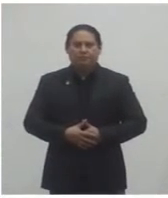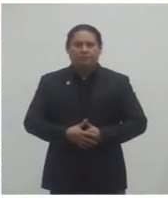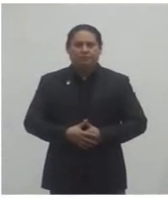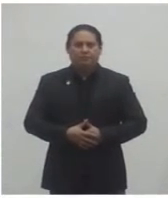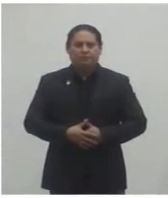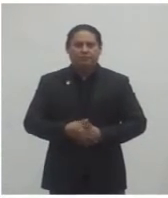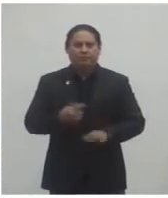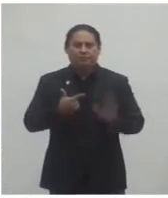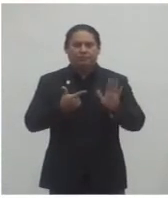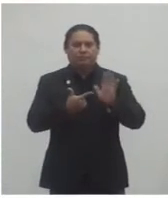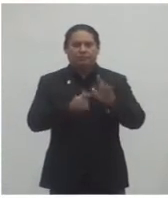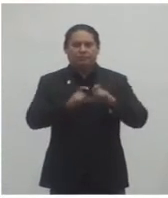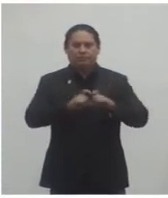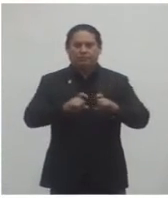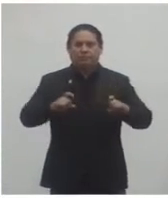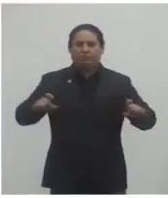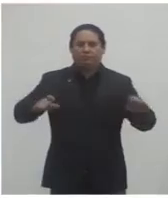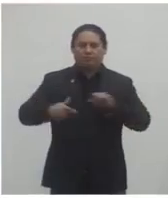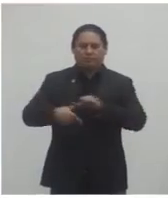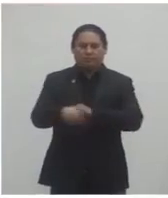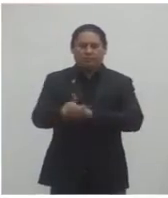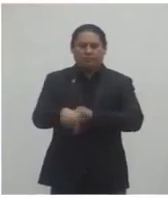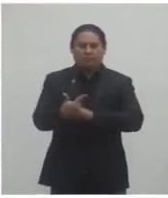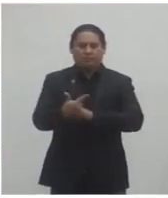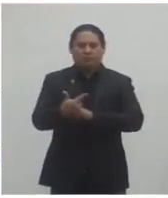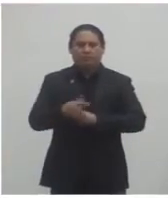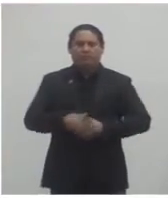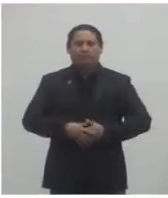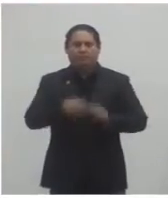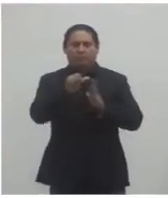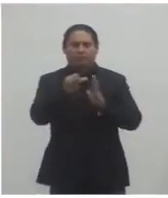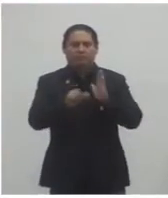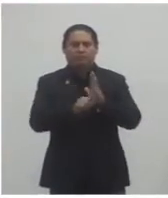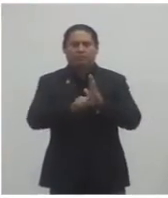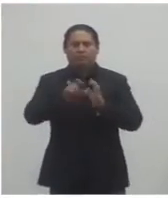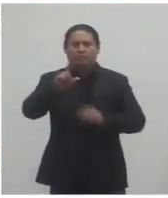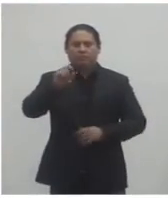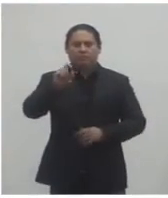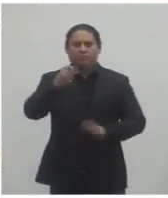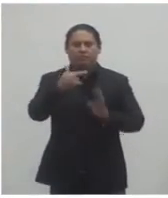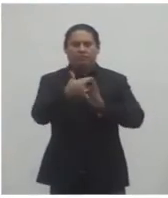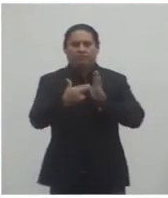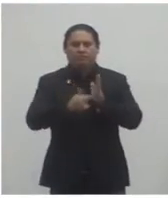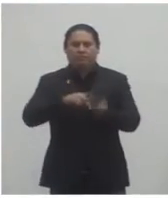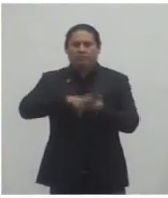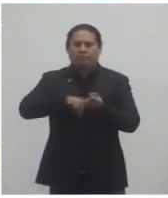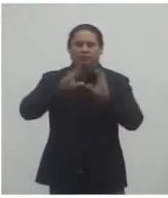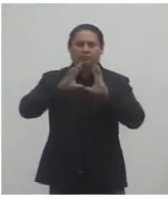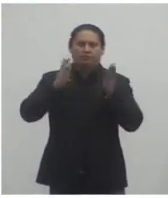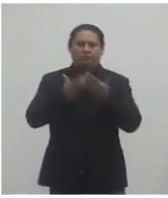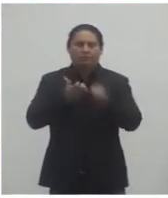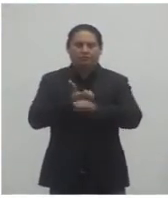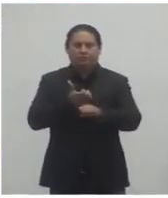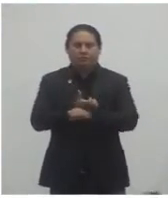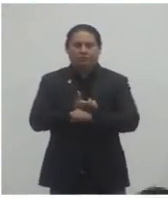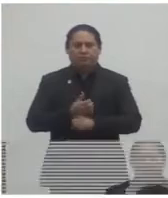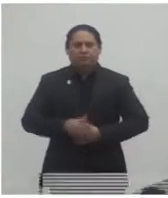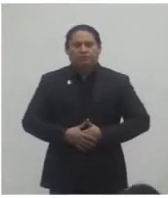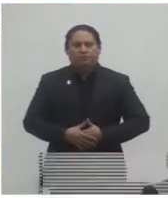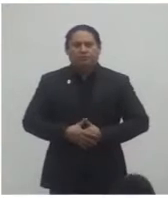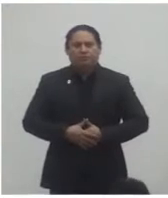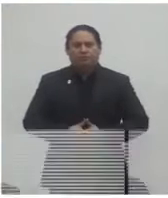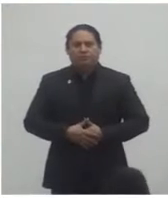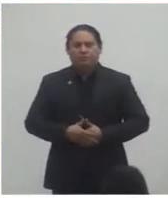Con fundamento en lo dispuesto en la fracción 12ª del artículo 20 del Reglamento Interior de este Poder